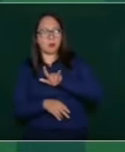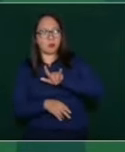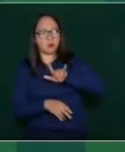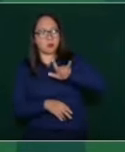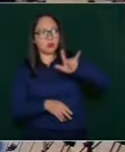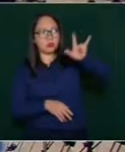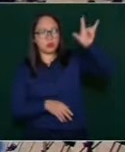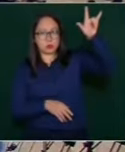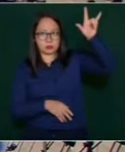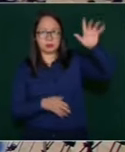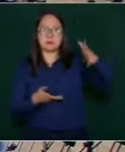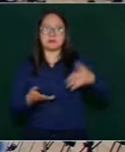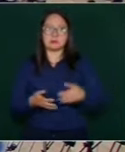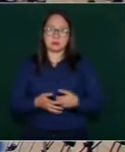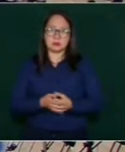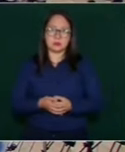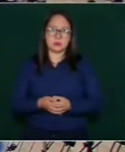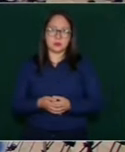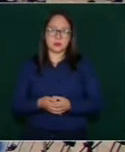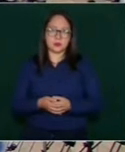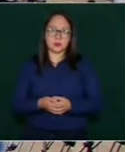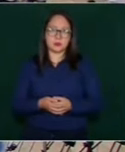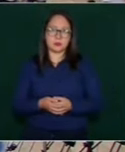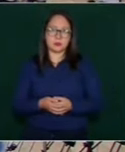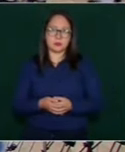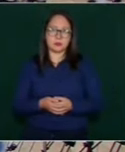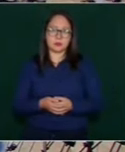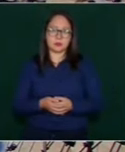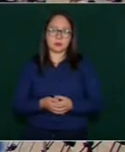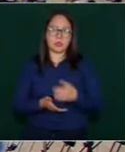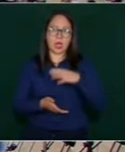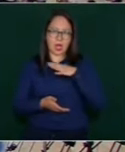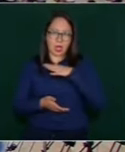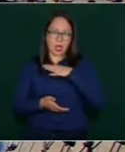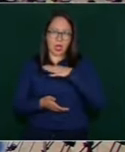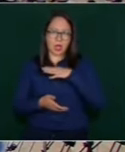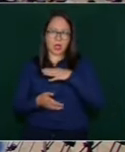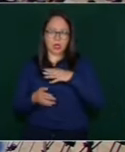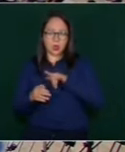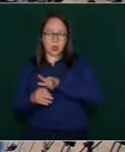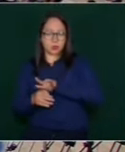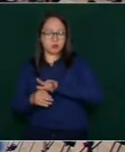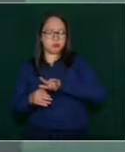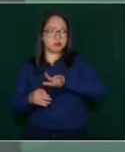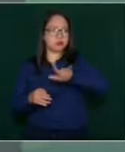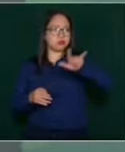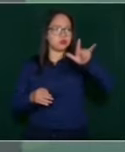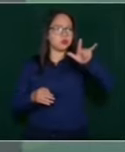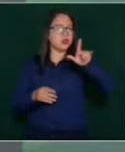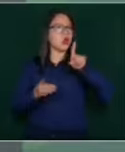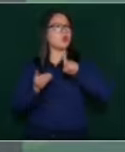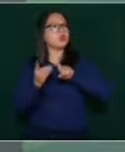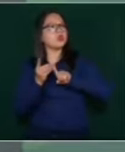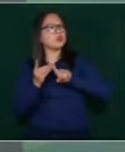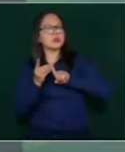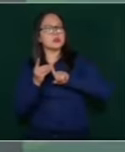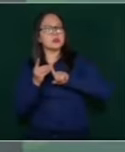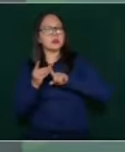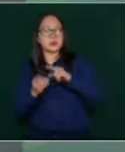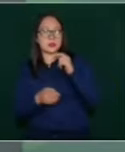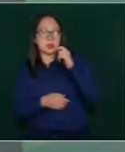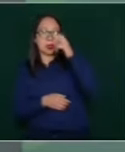Y claro que el vuelo que sale a Villahermosa, pues es